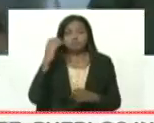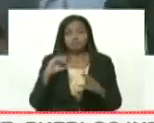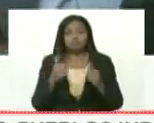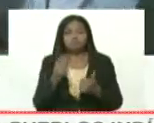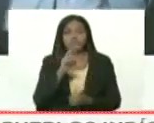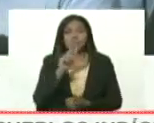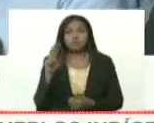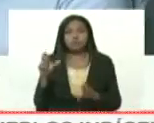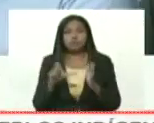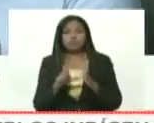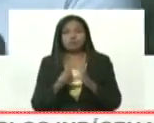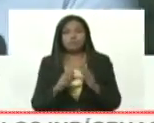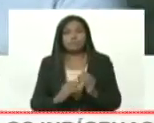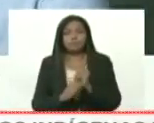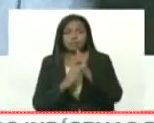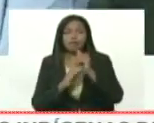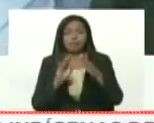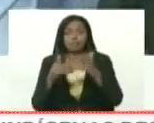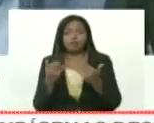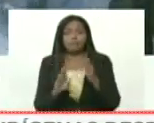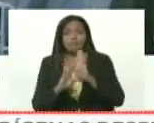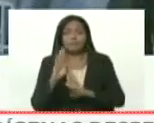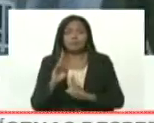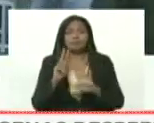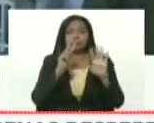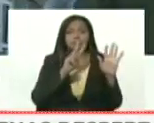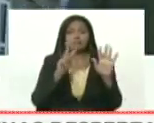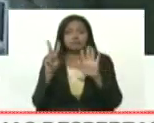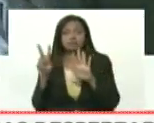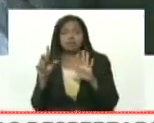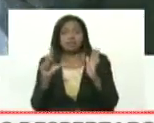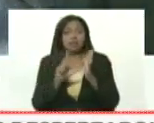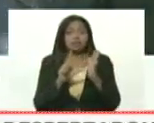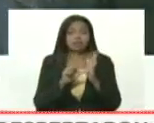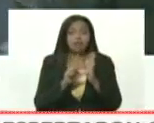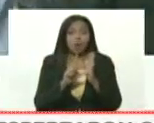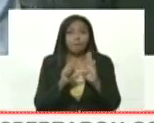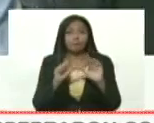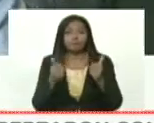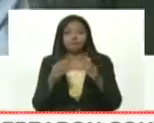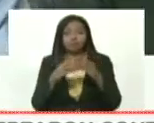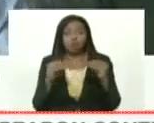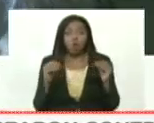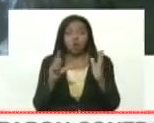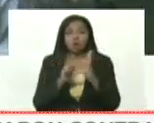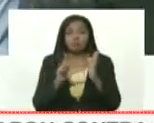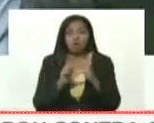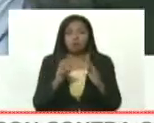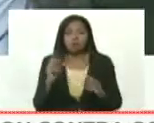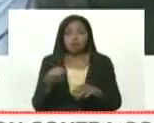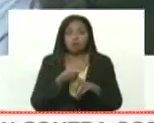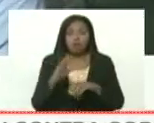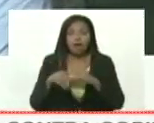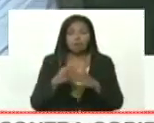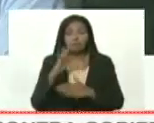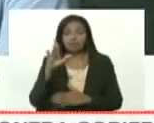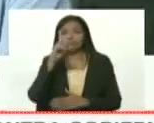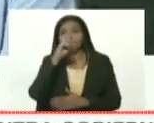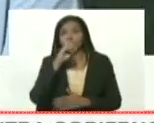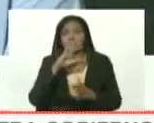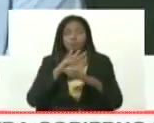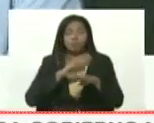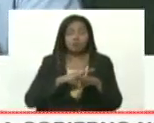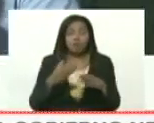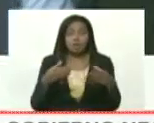22 liceos pilotos, hoy estamos subiendo a 77 liceos, que son todos los liceos de la gobernación que llegan hasta quinto año, porque el